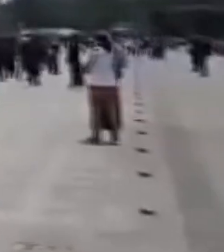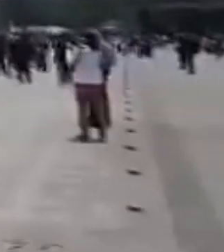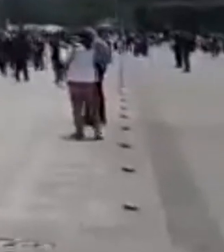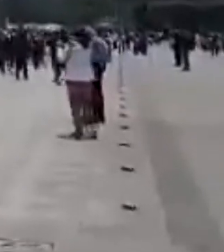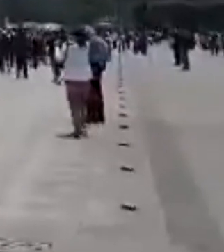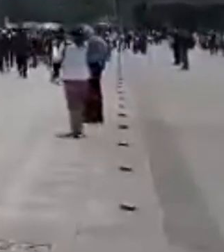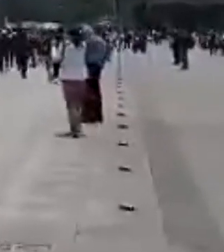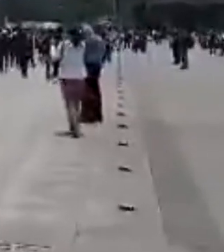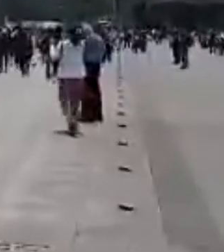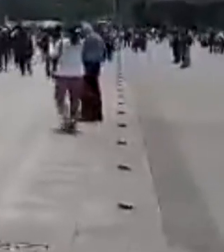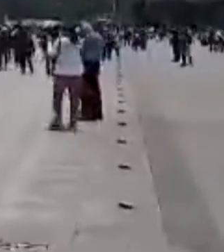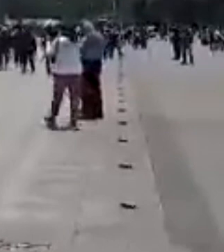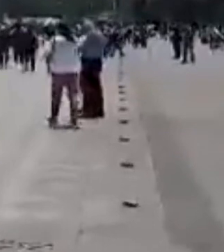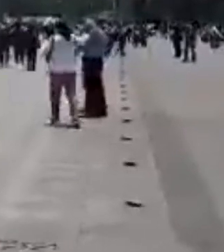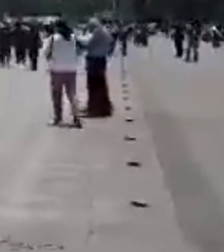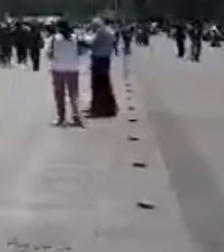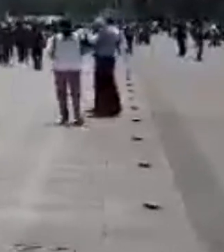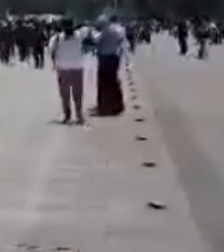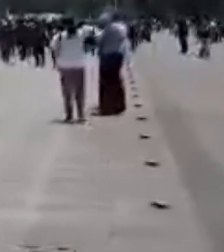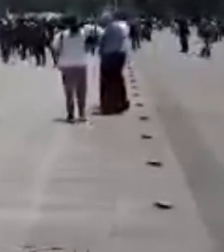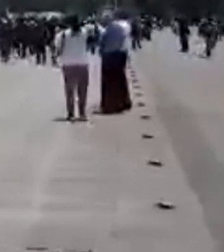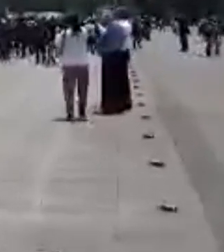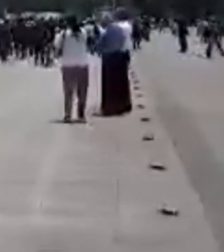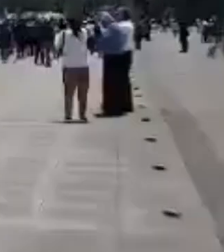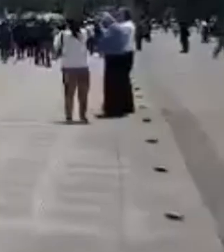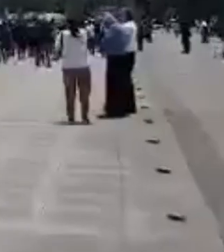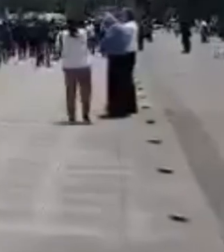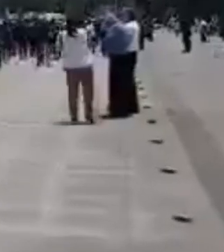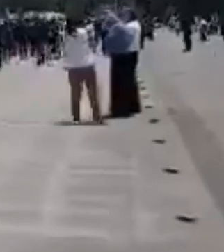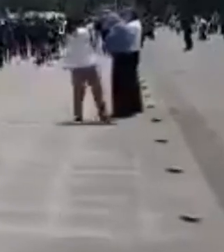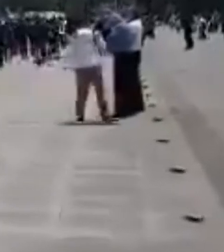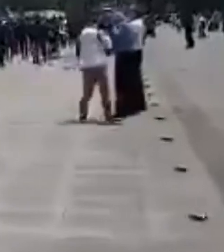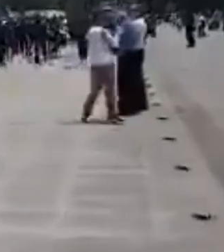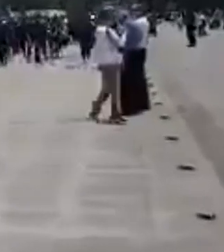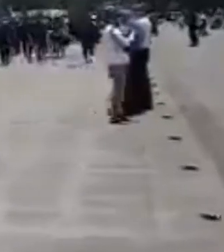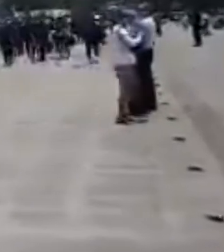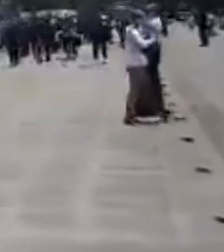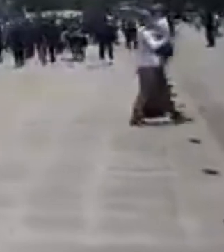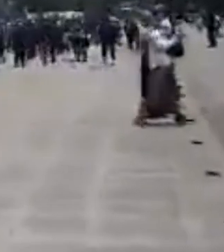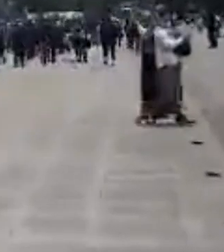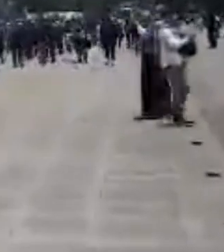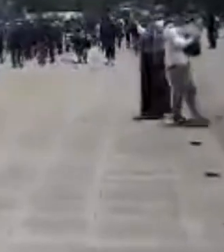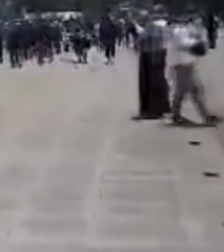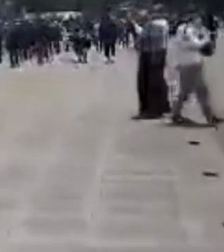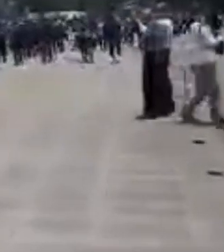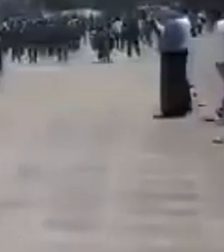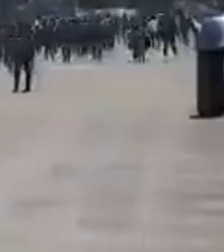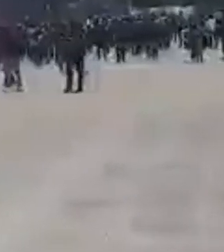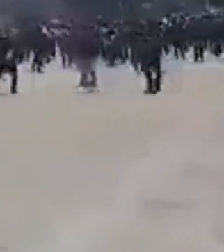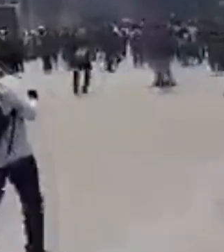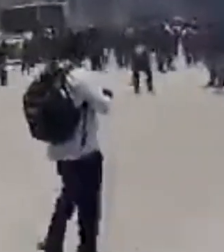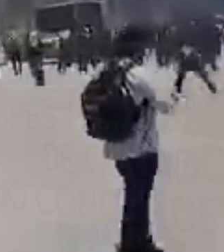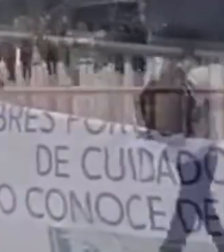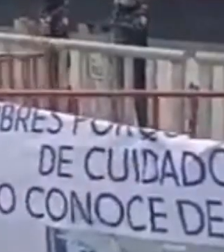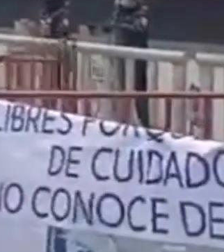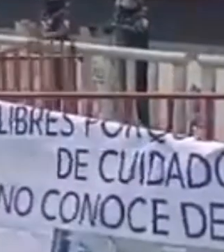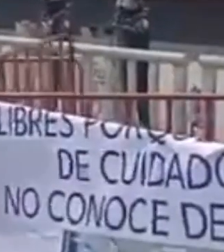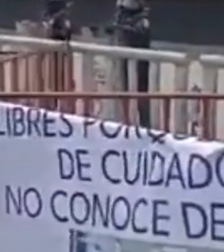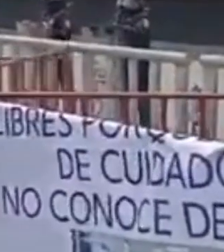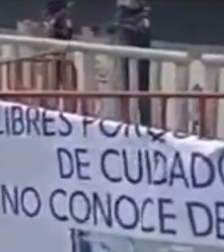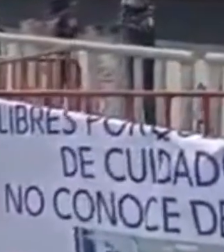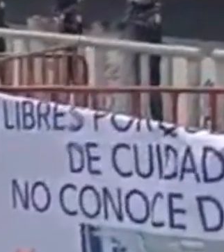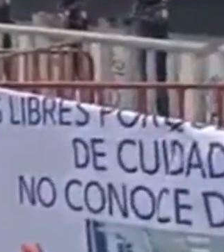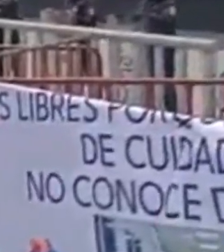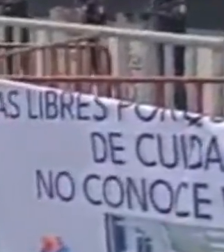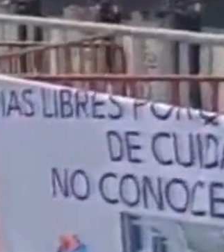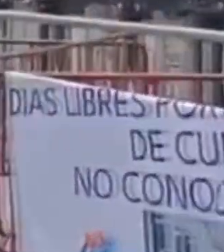este lunes y en donde resultaron heridos 26 policías que mantenían un cerco para proteger el inmueble, el